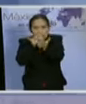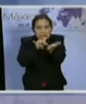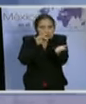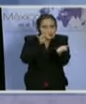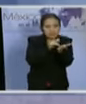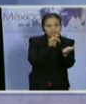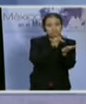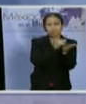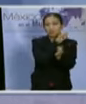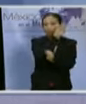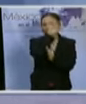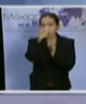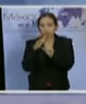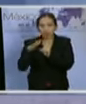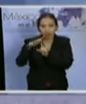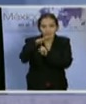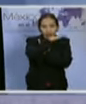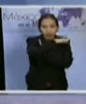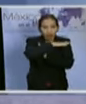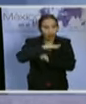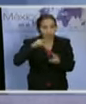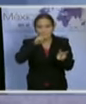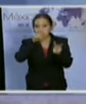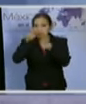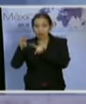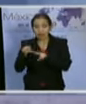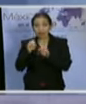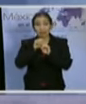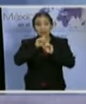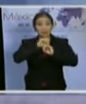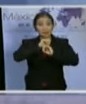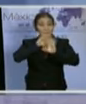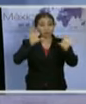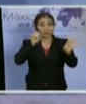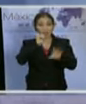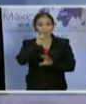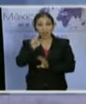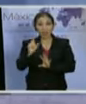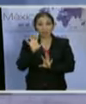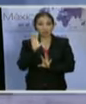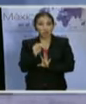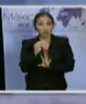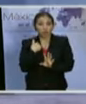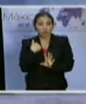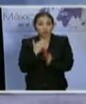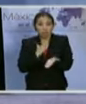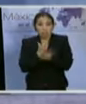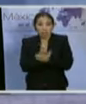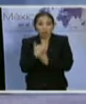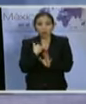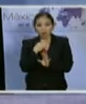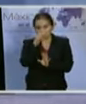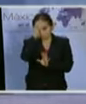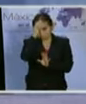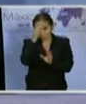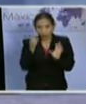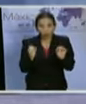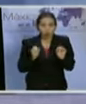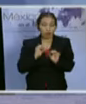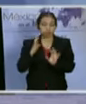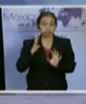absorbiendo todo lo que me rodea. Y por supuesto, no cometeré ni el atrevimiento, ni la torpeza, ni